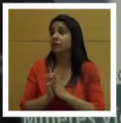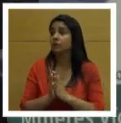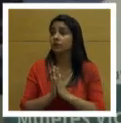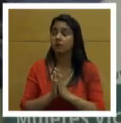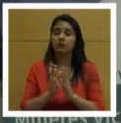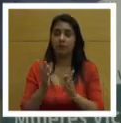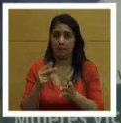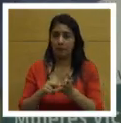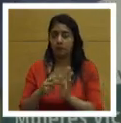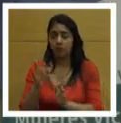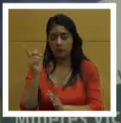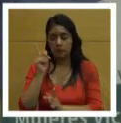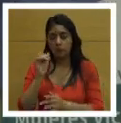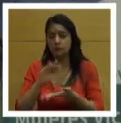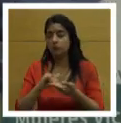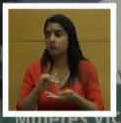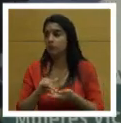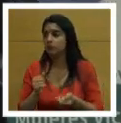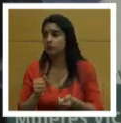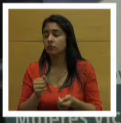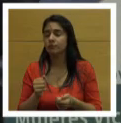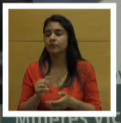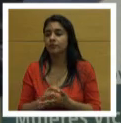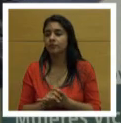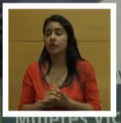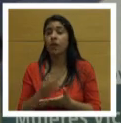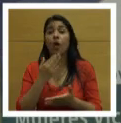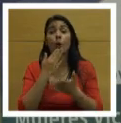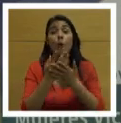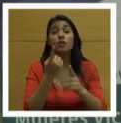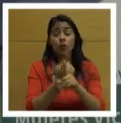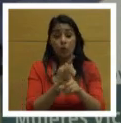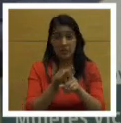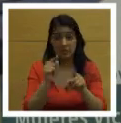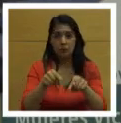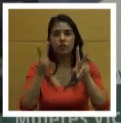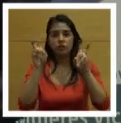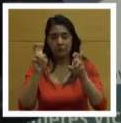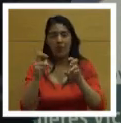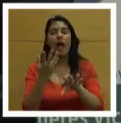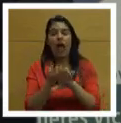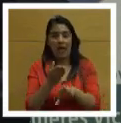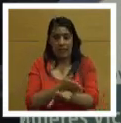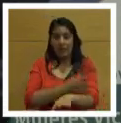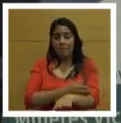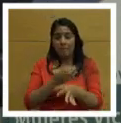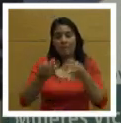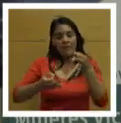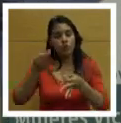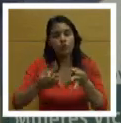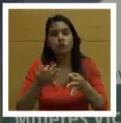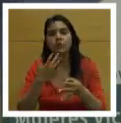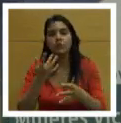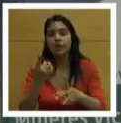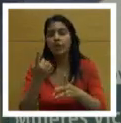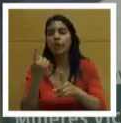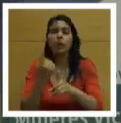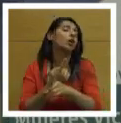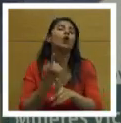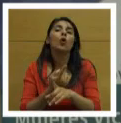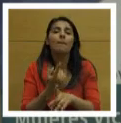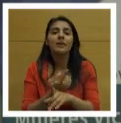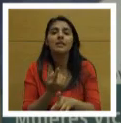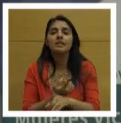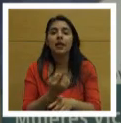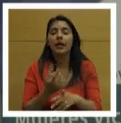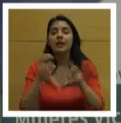Porque cuando hablamos de estos temas, la verdad es que solemos tener bastantes prejuicios sobre lo que es hablar con perspectiva